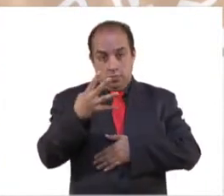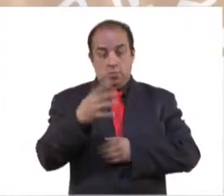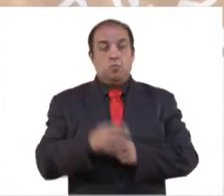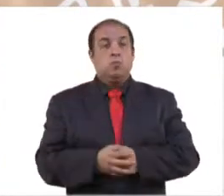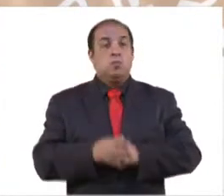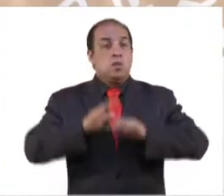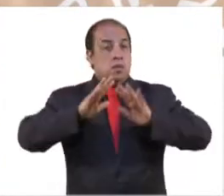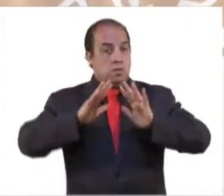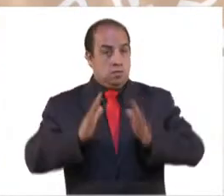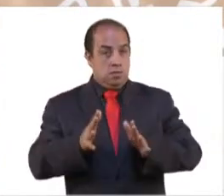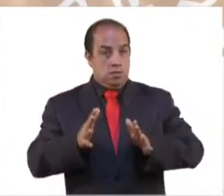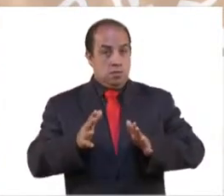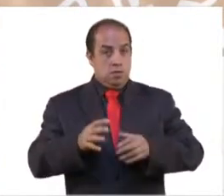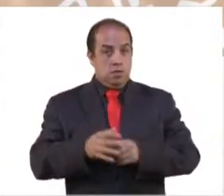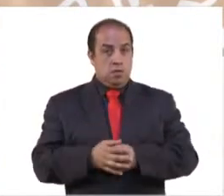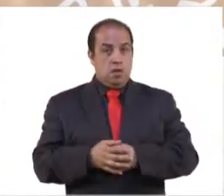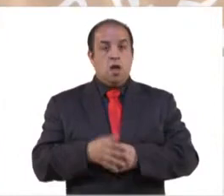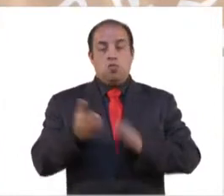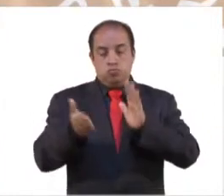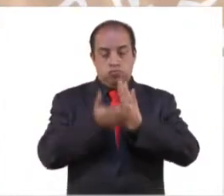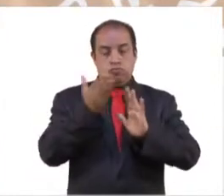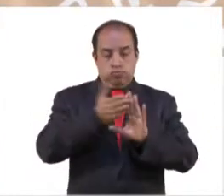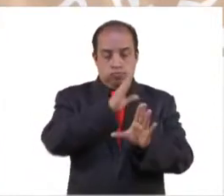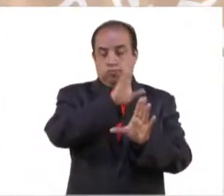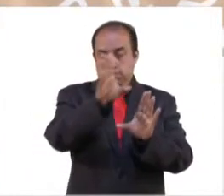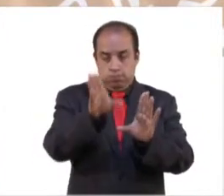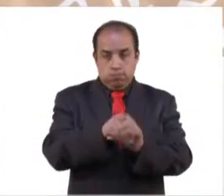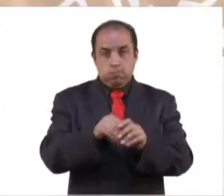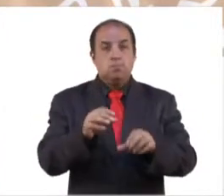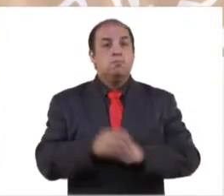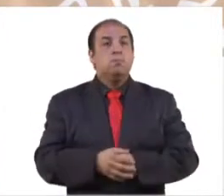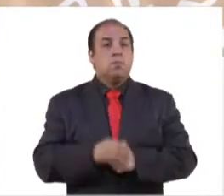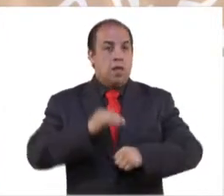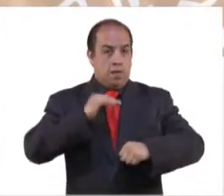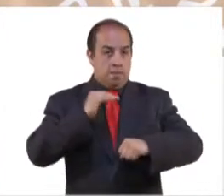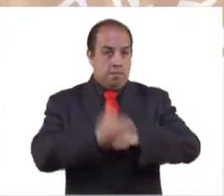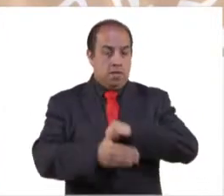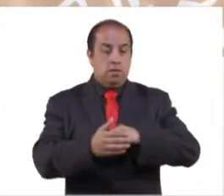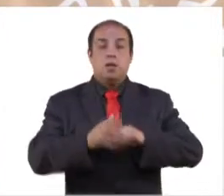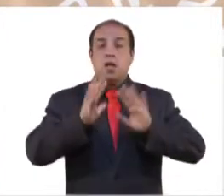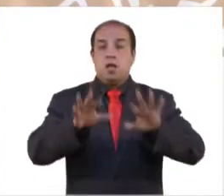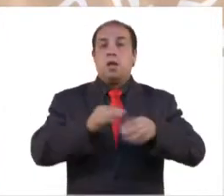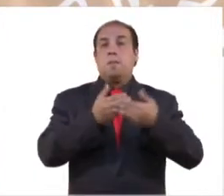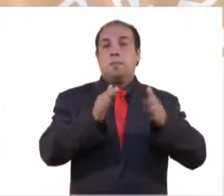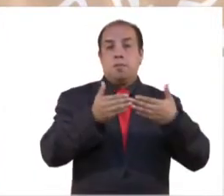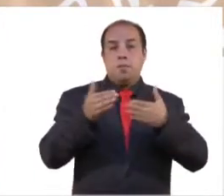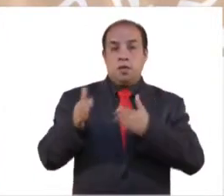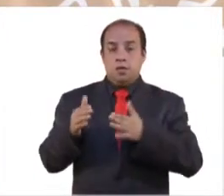ya están totalmente construidas y ya están en operación.